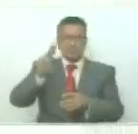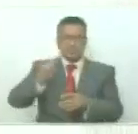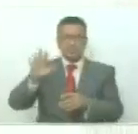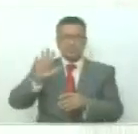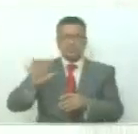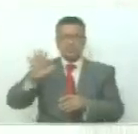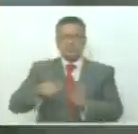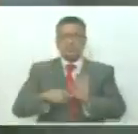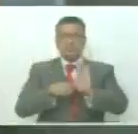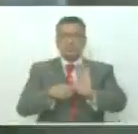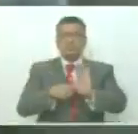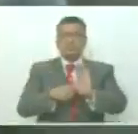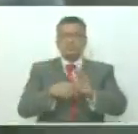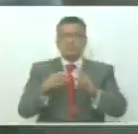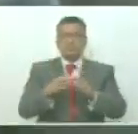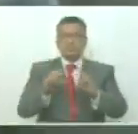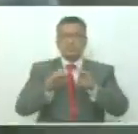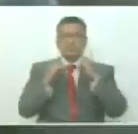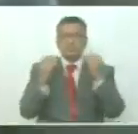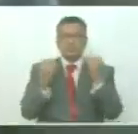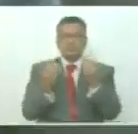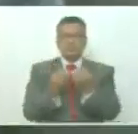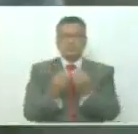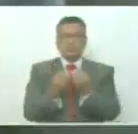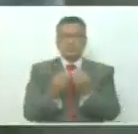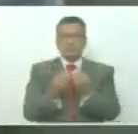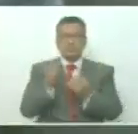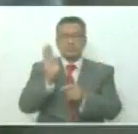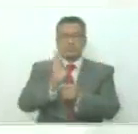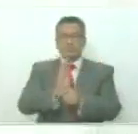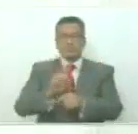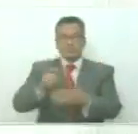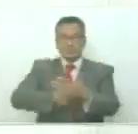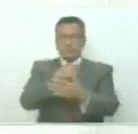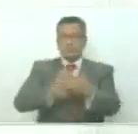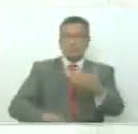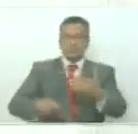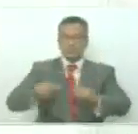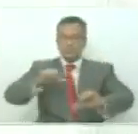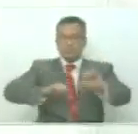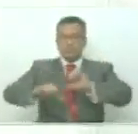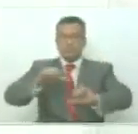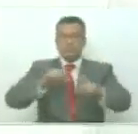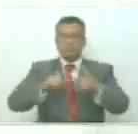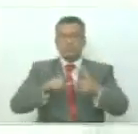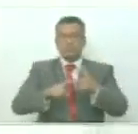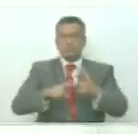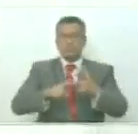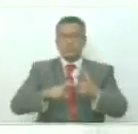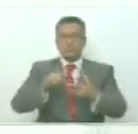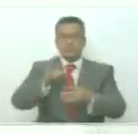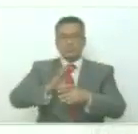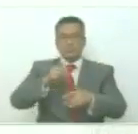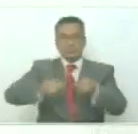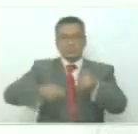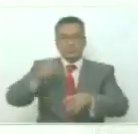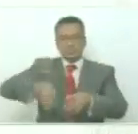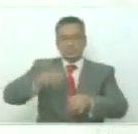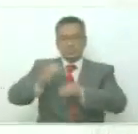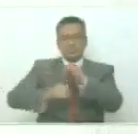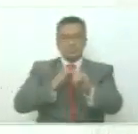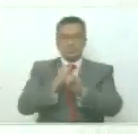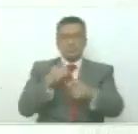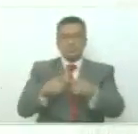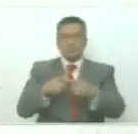de Venezuela ante la Organización para la Prohibición de Armas Químicas, Corte Penal Internacional y